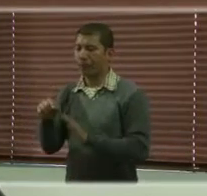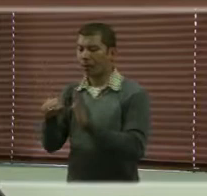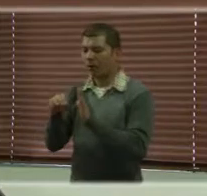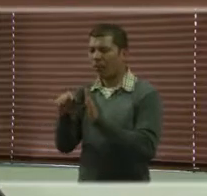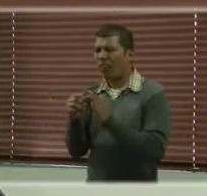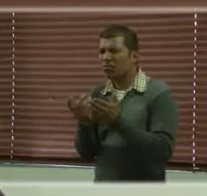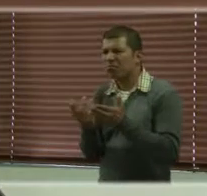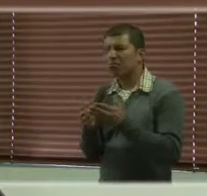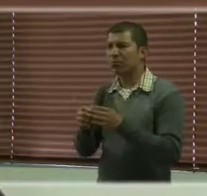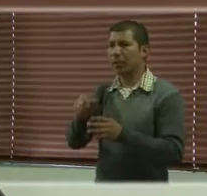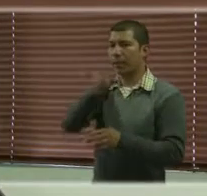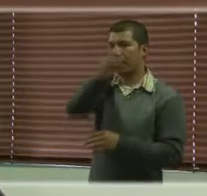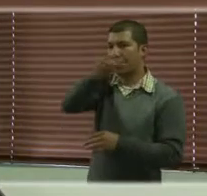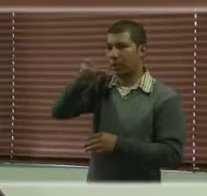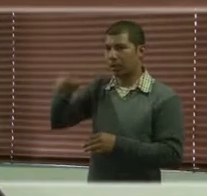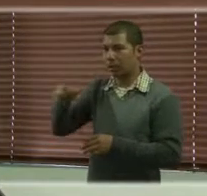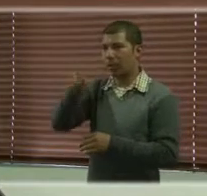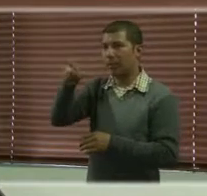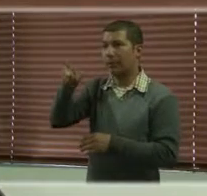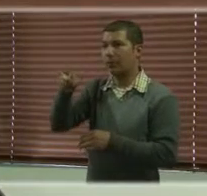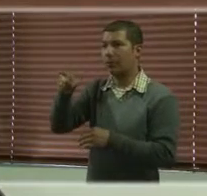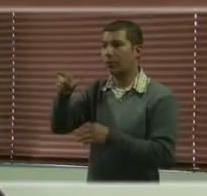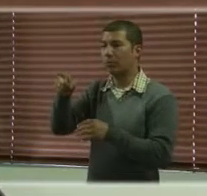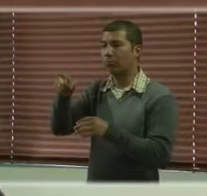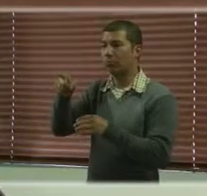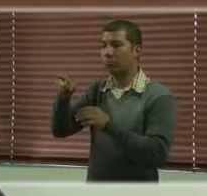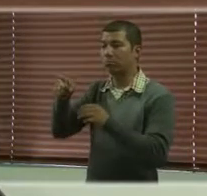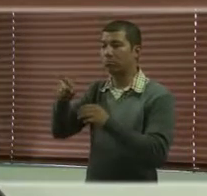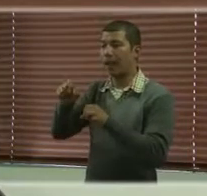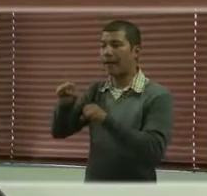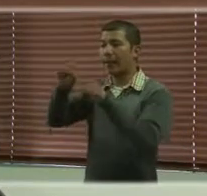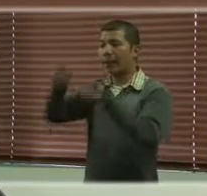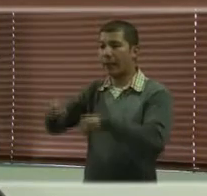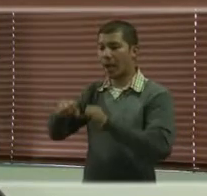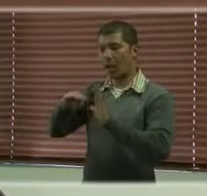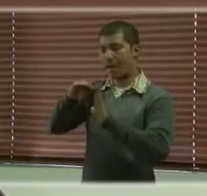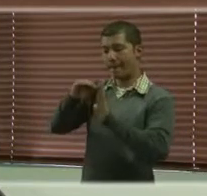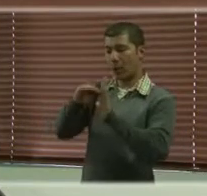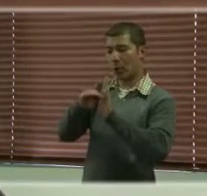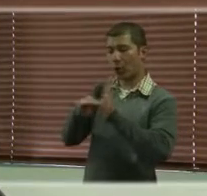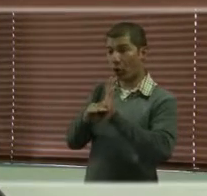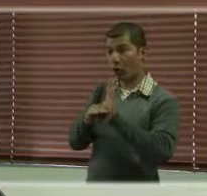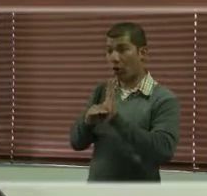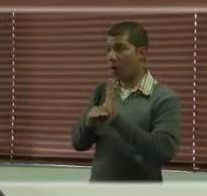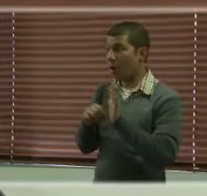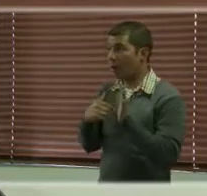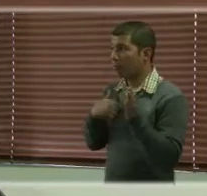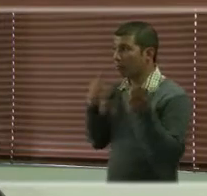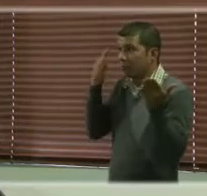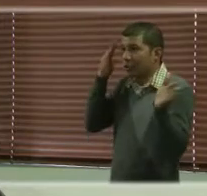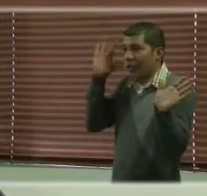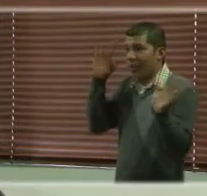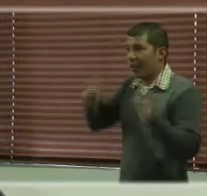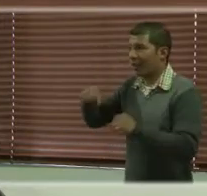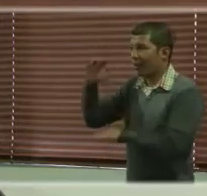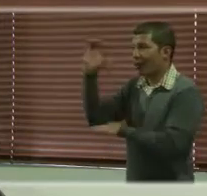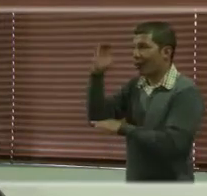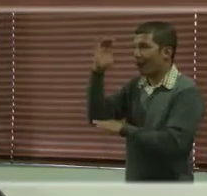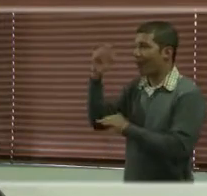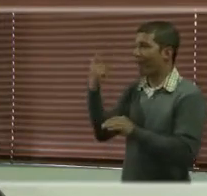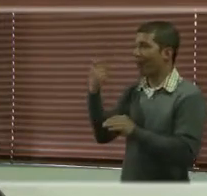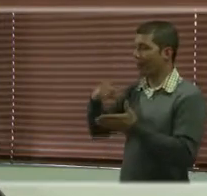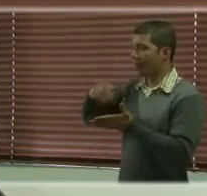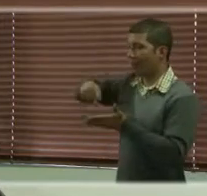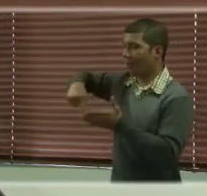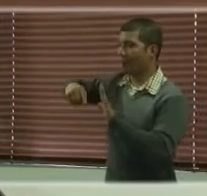que ya hayan ratificado el protocolo opcional yo no estaba consciente de que Colombia aún no había ratificado el